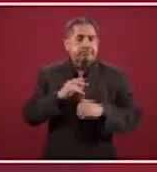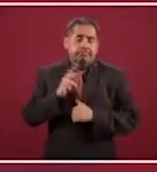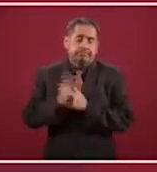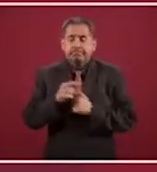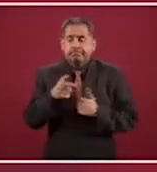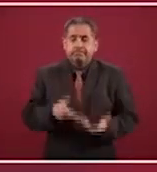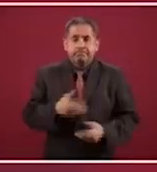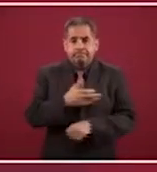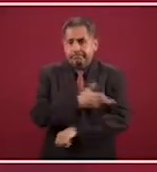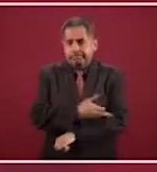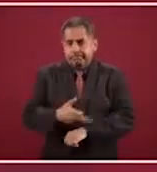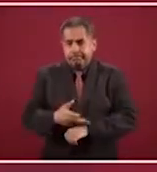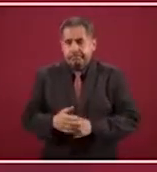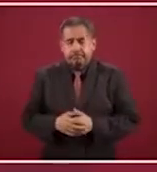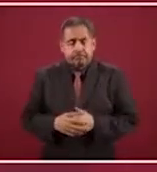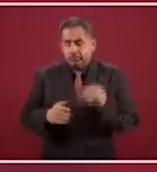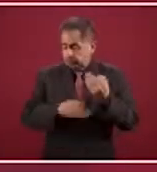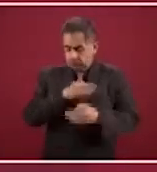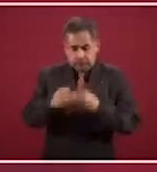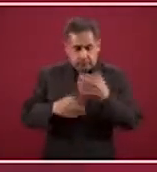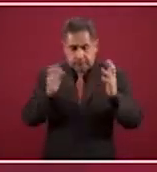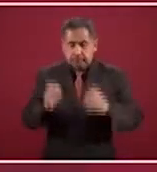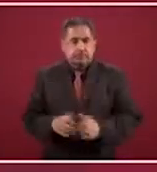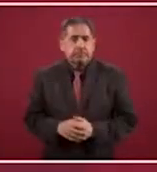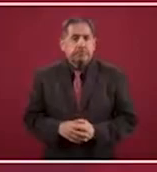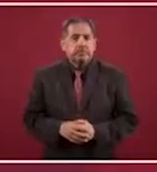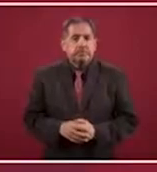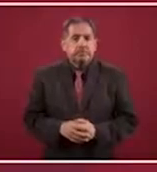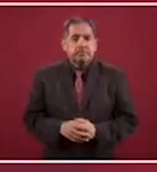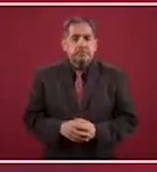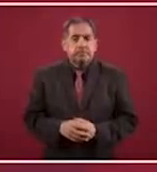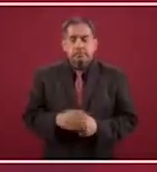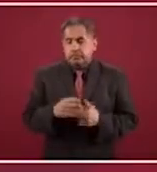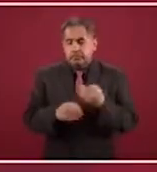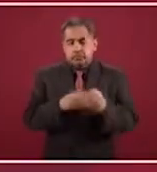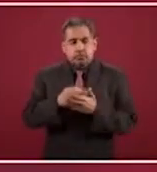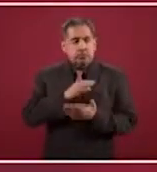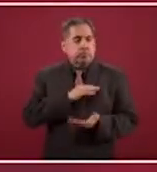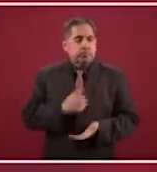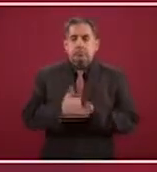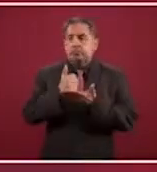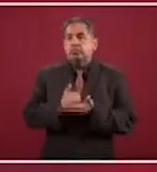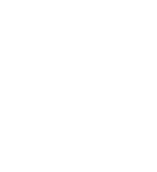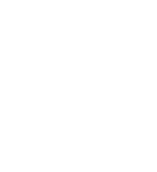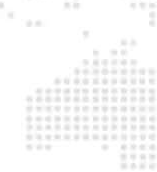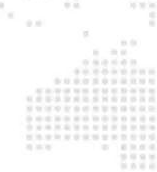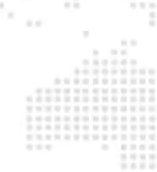Todos pueden ayudar.